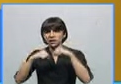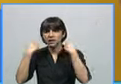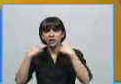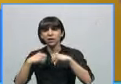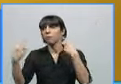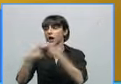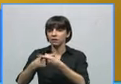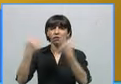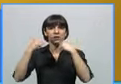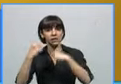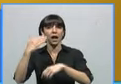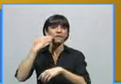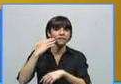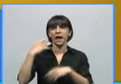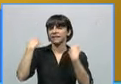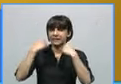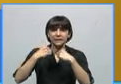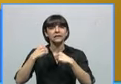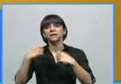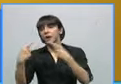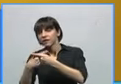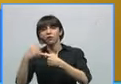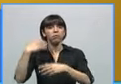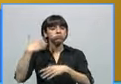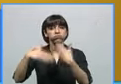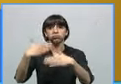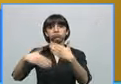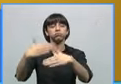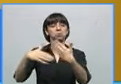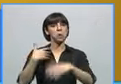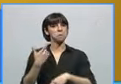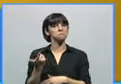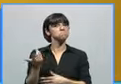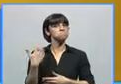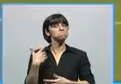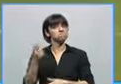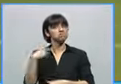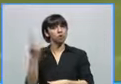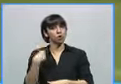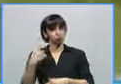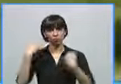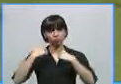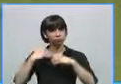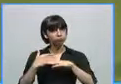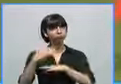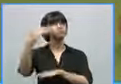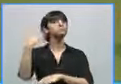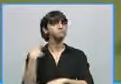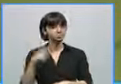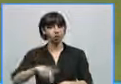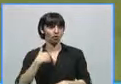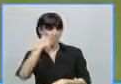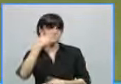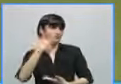entrenamos a la tarde para no no perder el ritmo con el que veníamos y por suerte lo pudimos mantener y y lo demostramos hoy en la final no irse de la cabeza